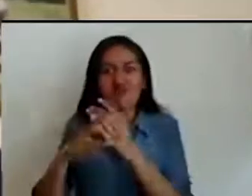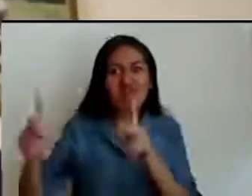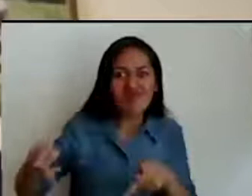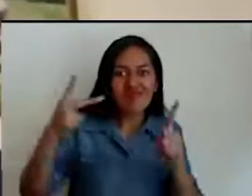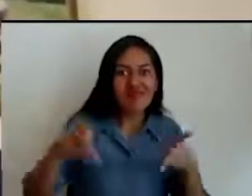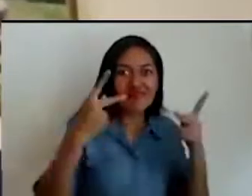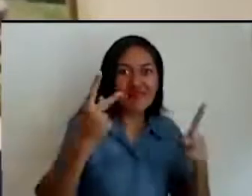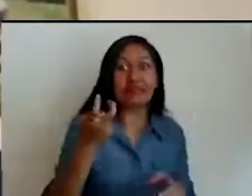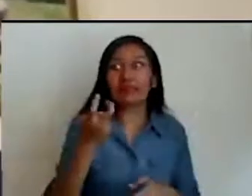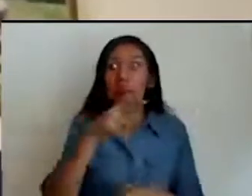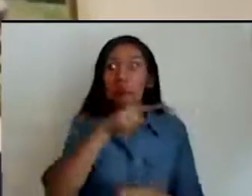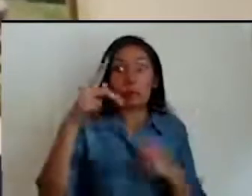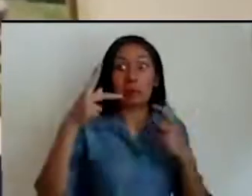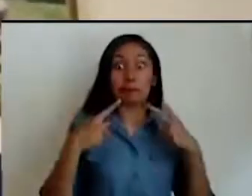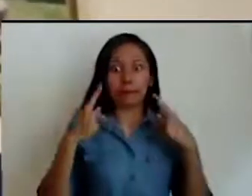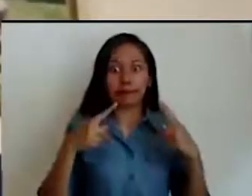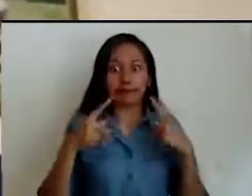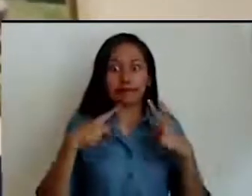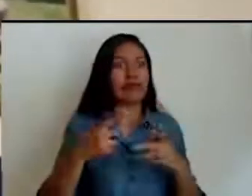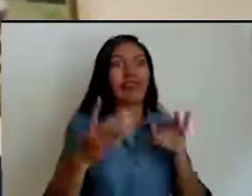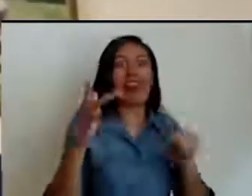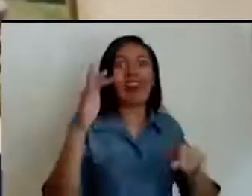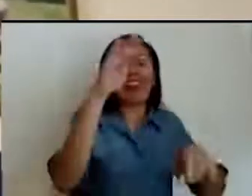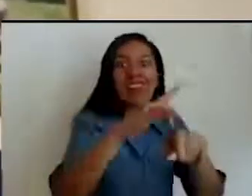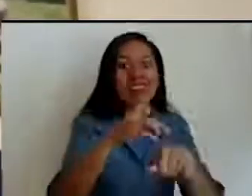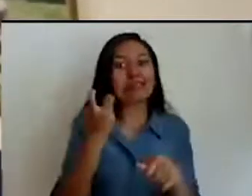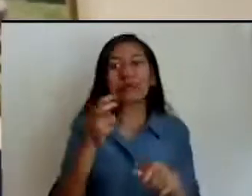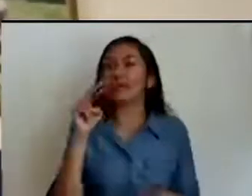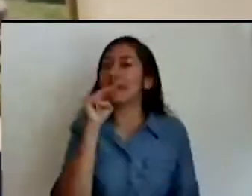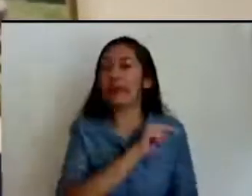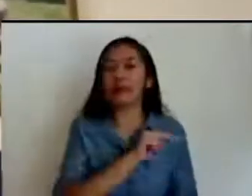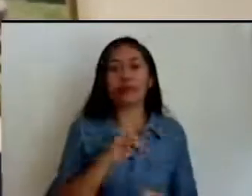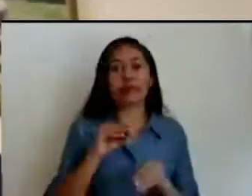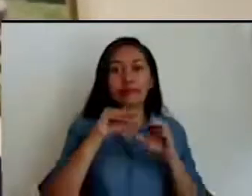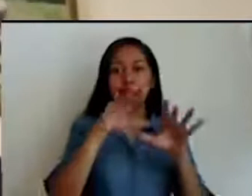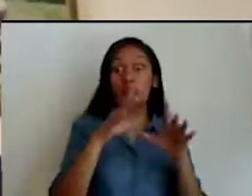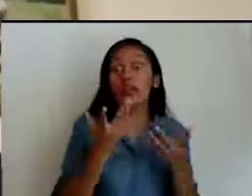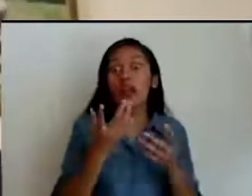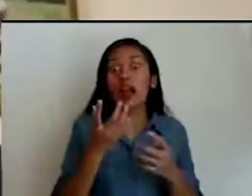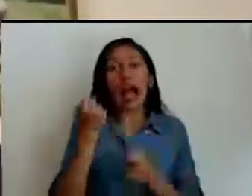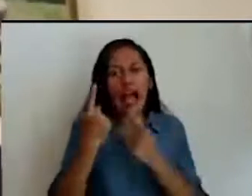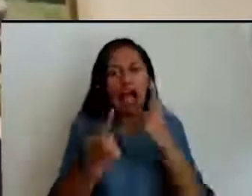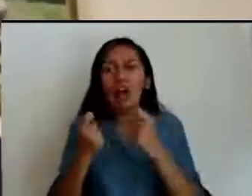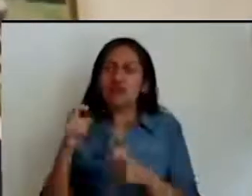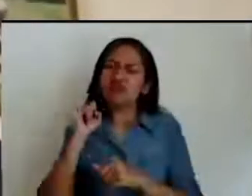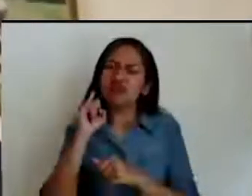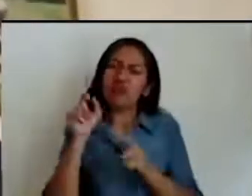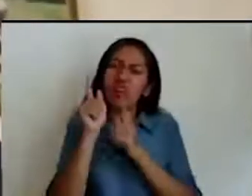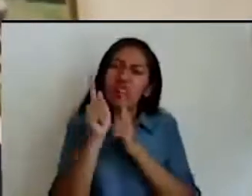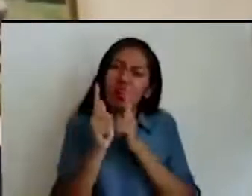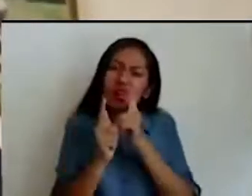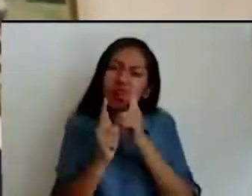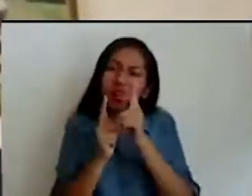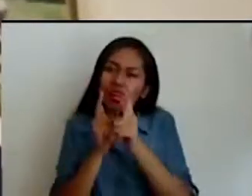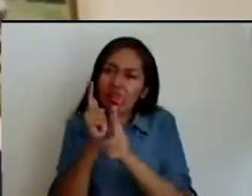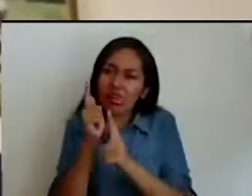contactos navales que tardaban tiempo, lógicamente se difundían más lentamente las epidemias en este tiempo que se